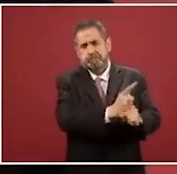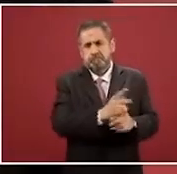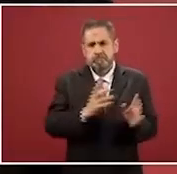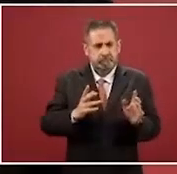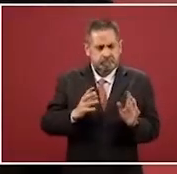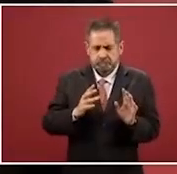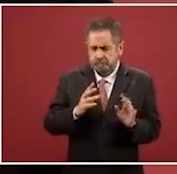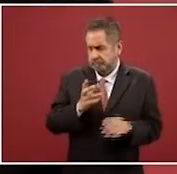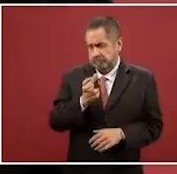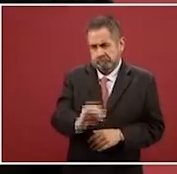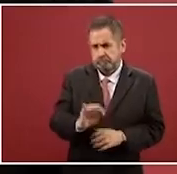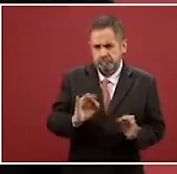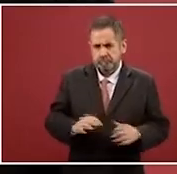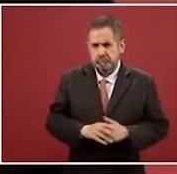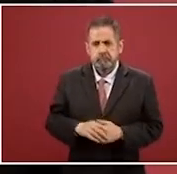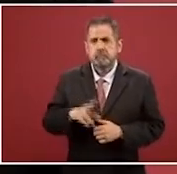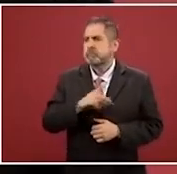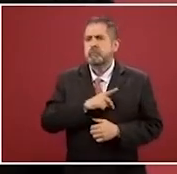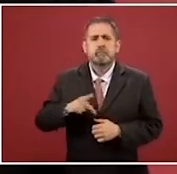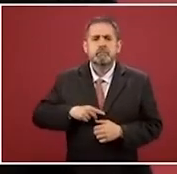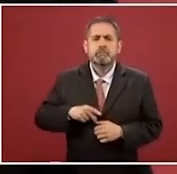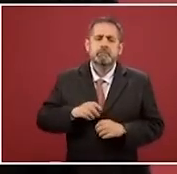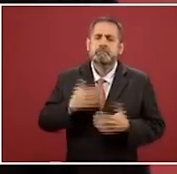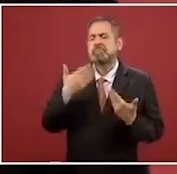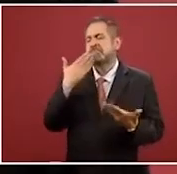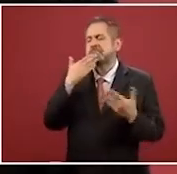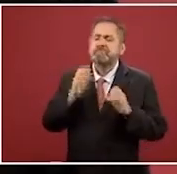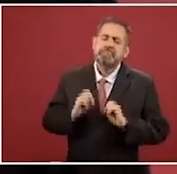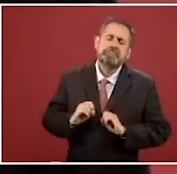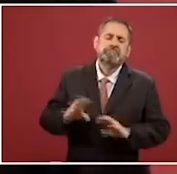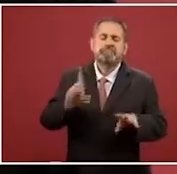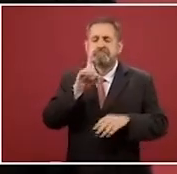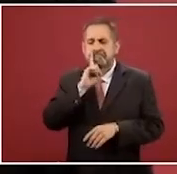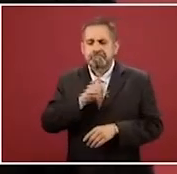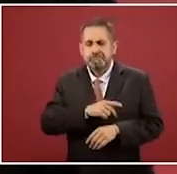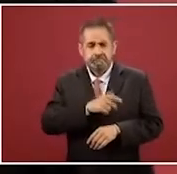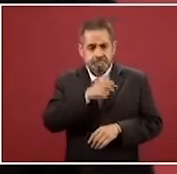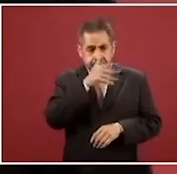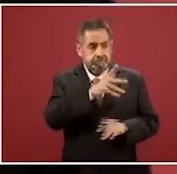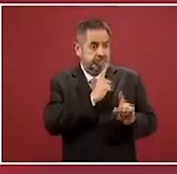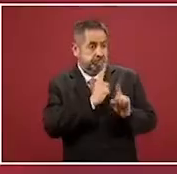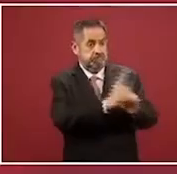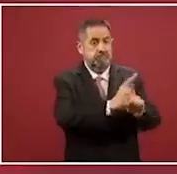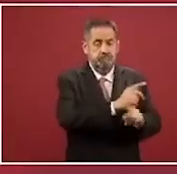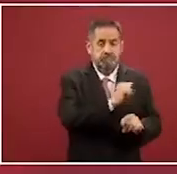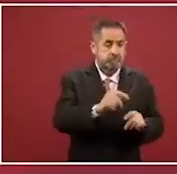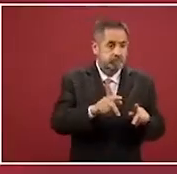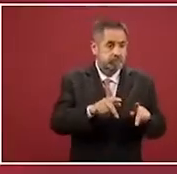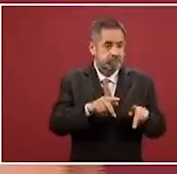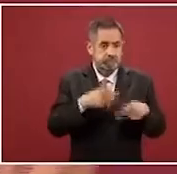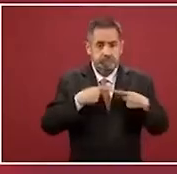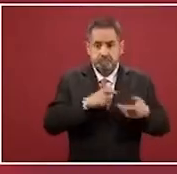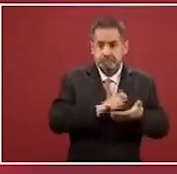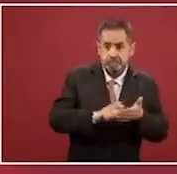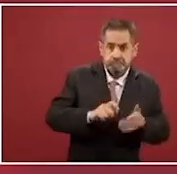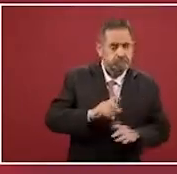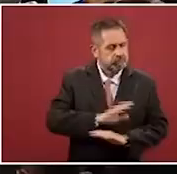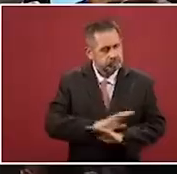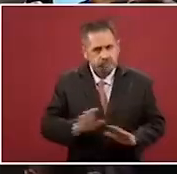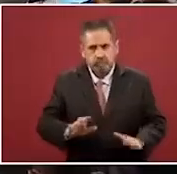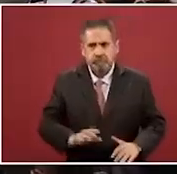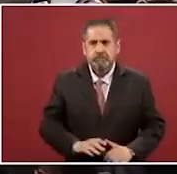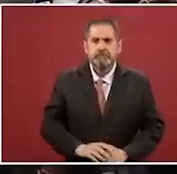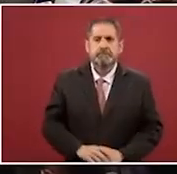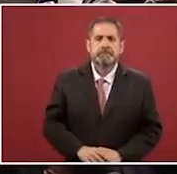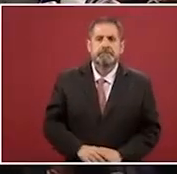tiene que ser, no permitir que se agreda a periodistas. Gracias.